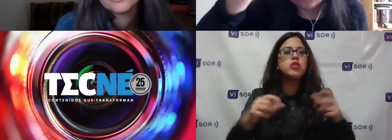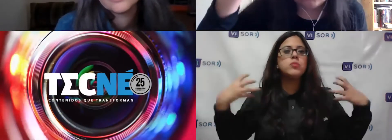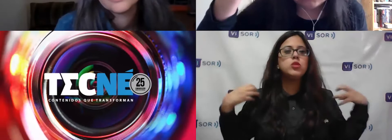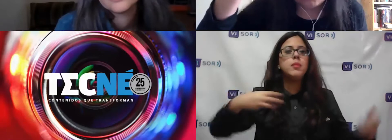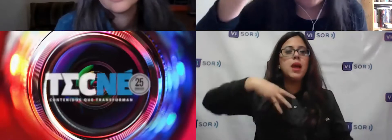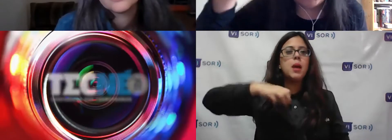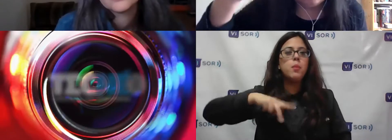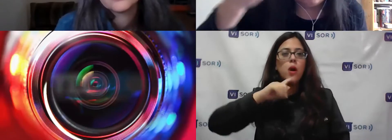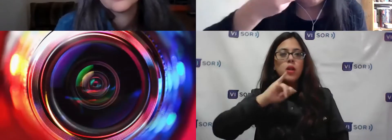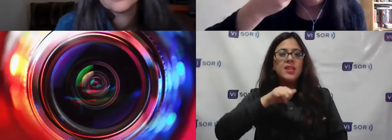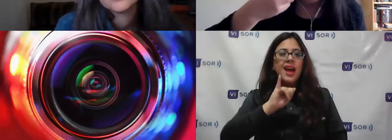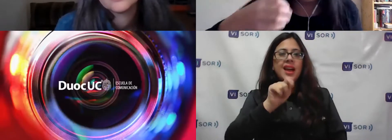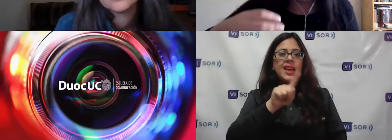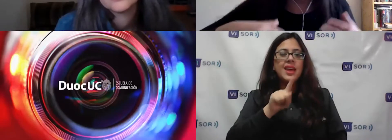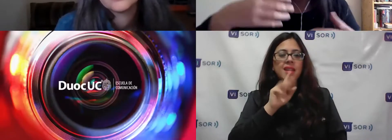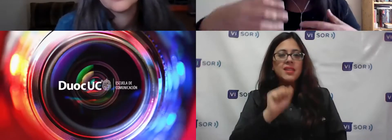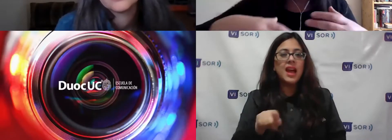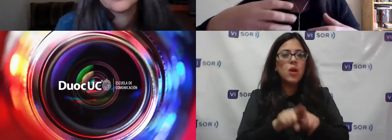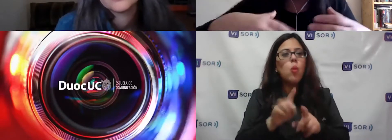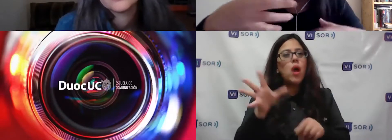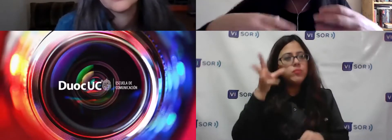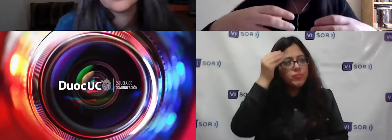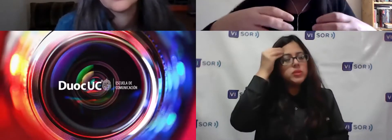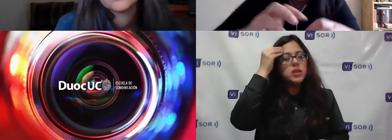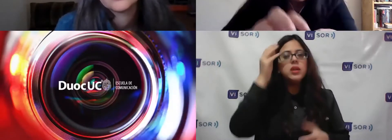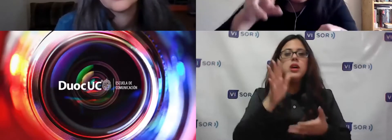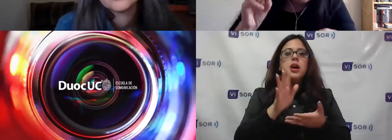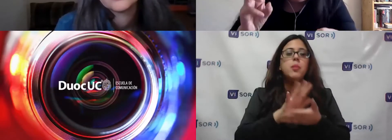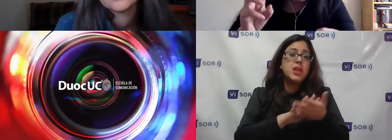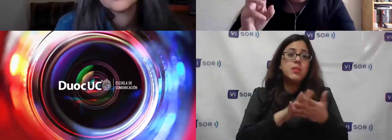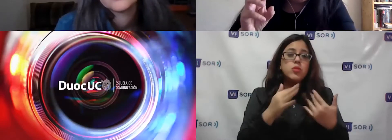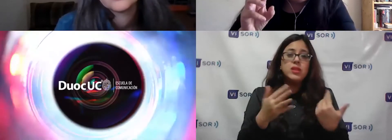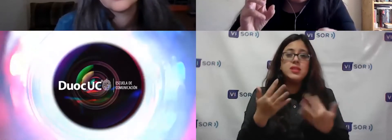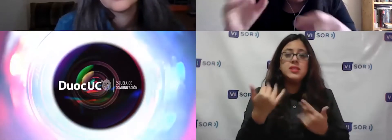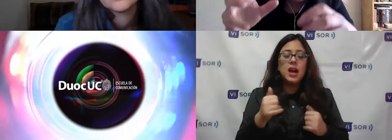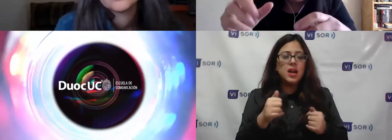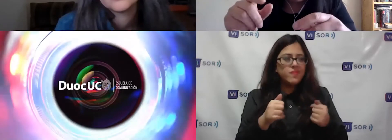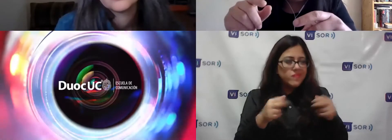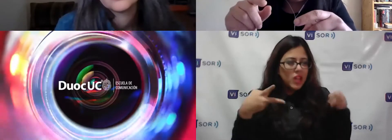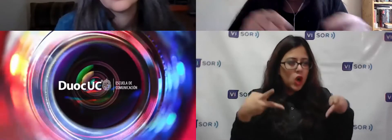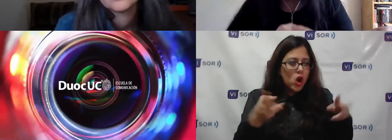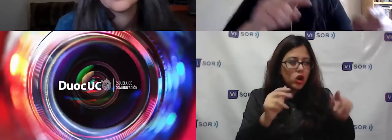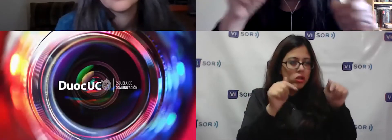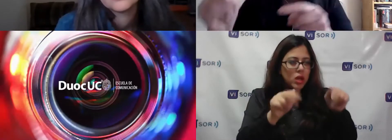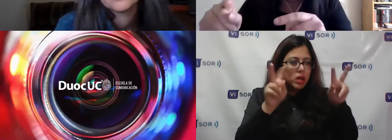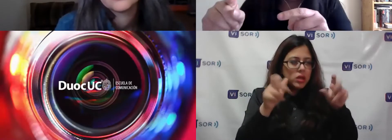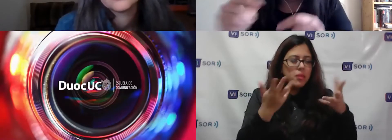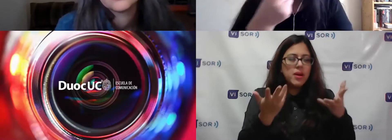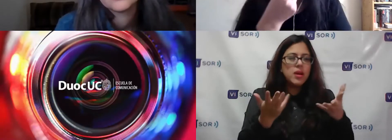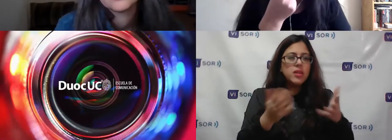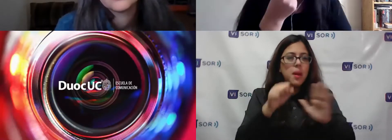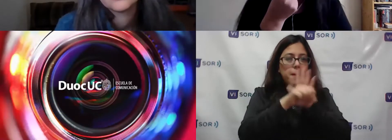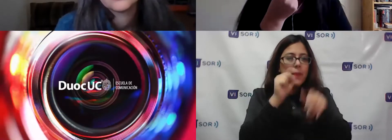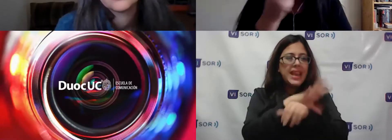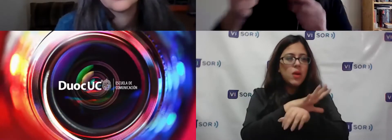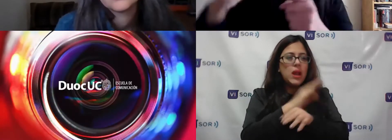memoria como el director no es como cuando repente un libreto no ha pasado cómo que sacó un pedacito la película iba antes y después cuando estás herrán dice yo